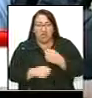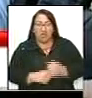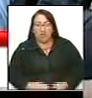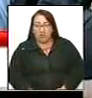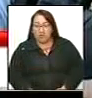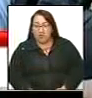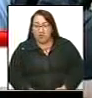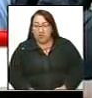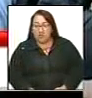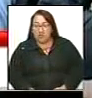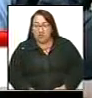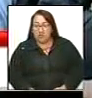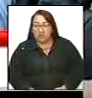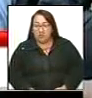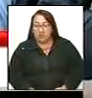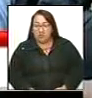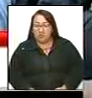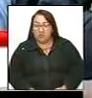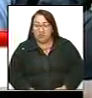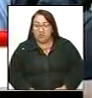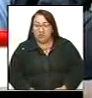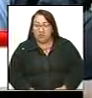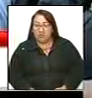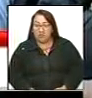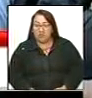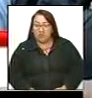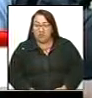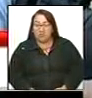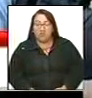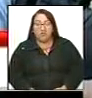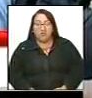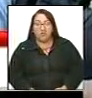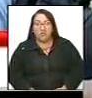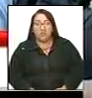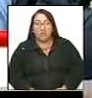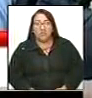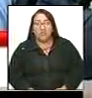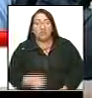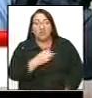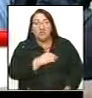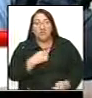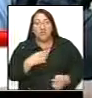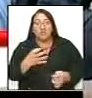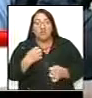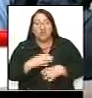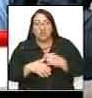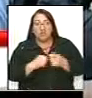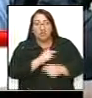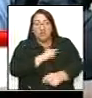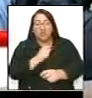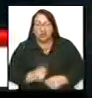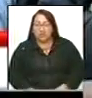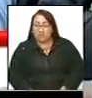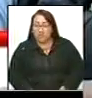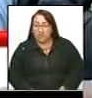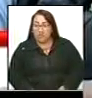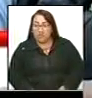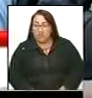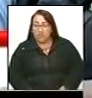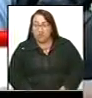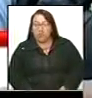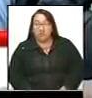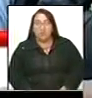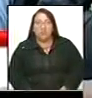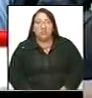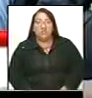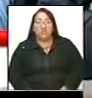el ministerio está esperando los resultados también de ese esfuerzo de consultoría en donde se aborda este